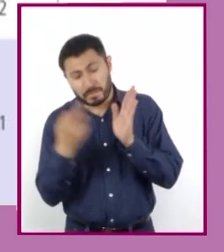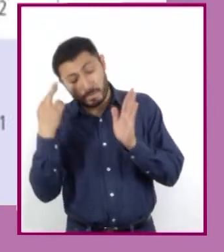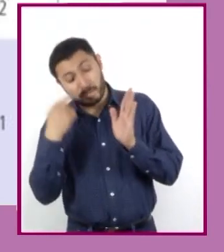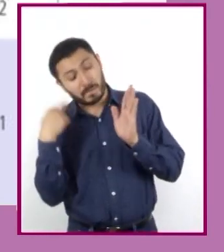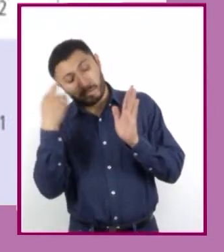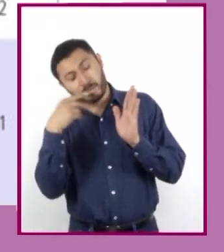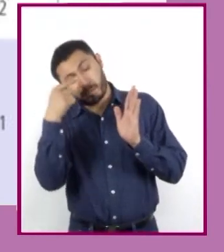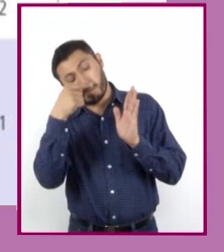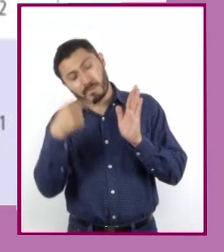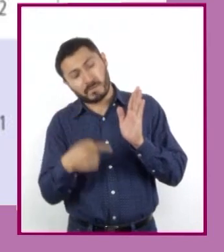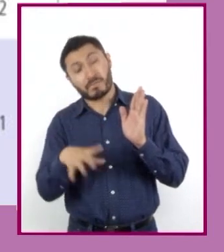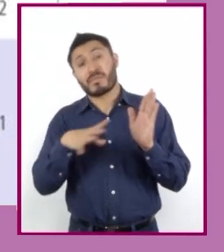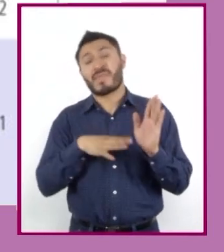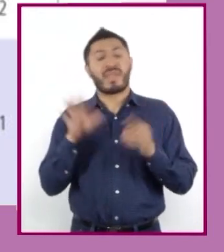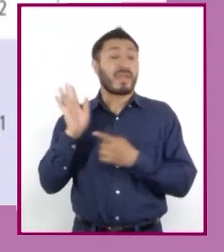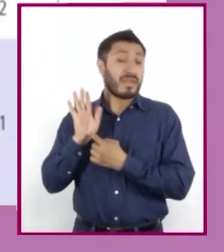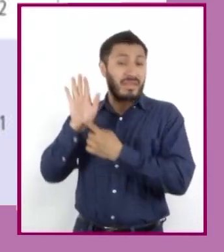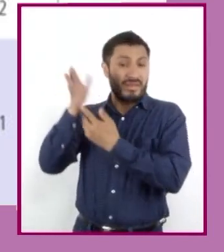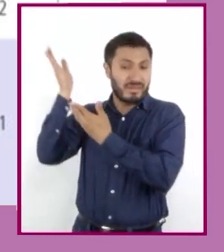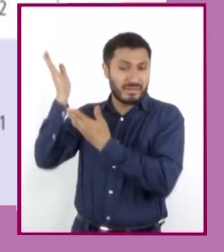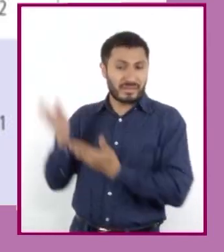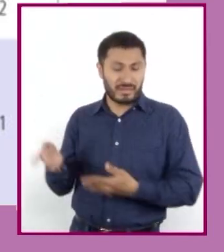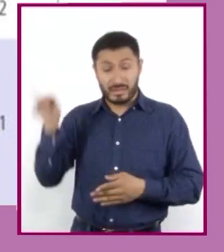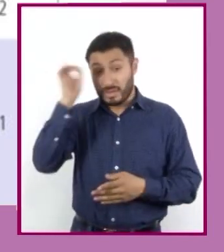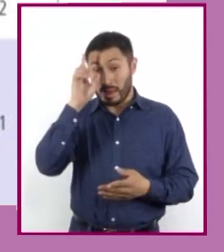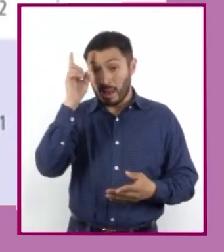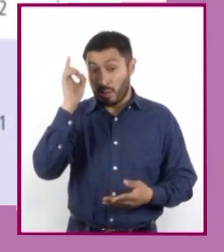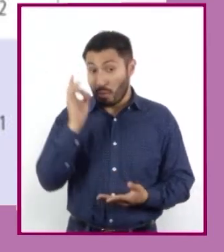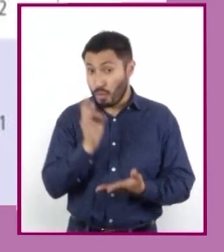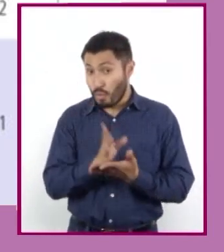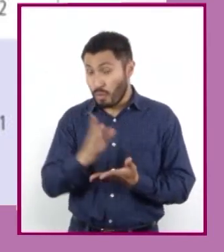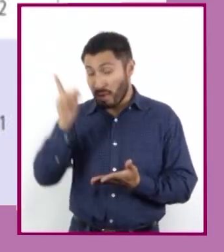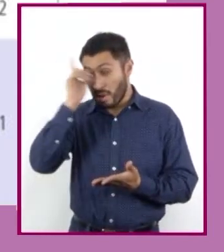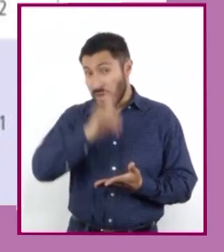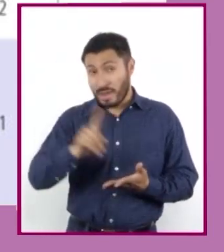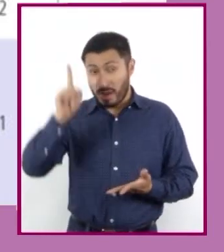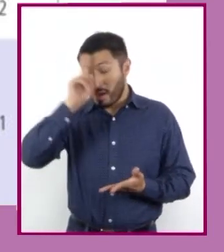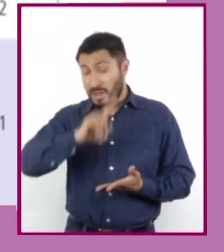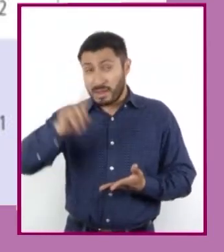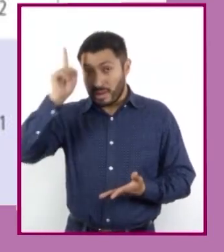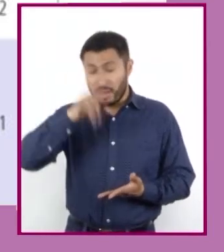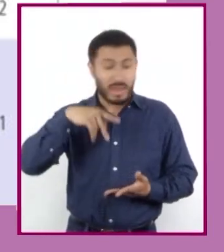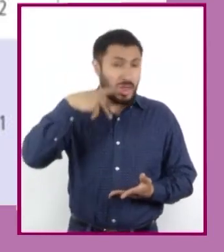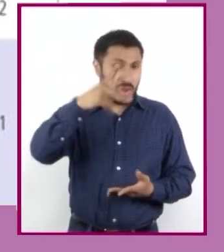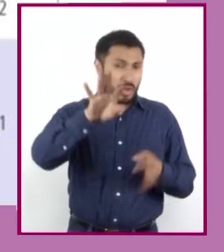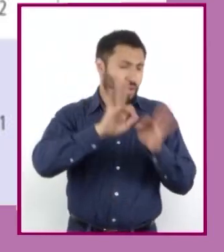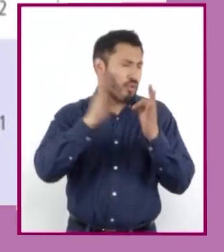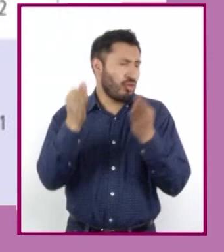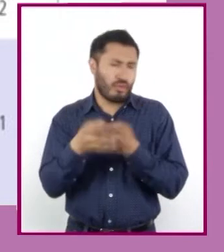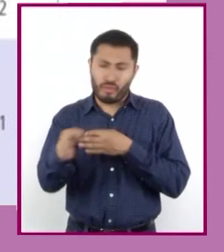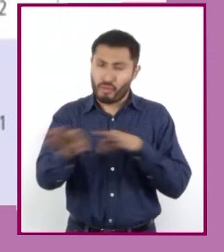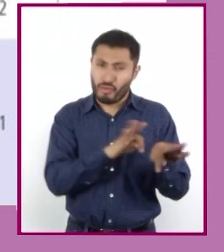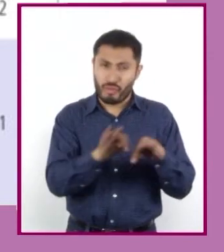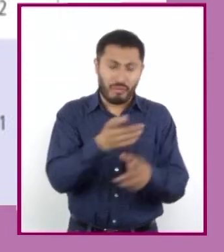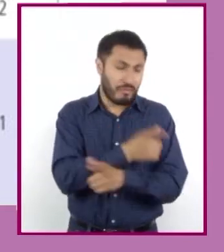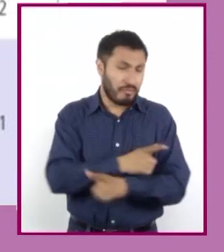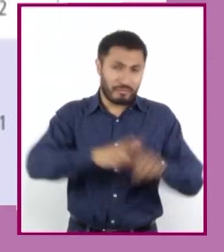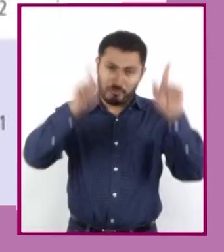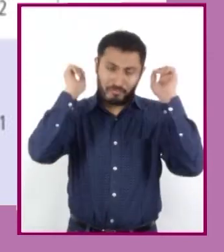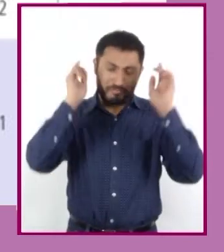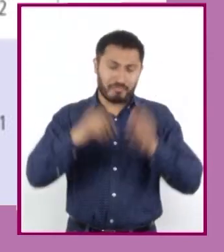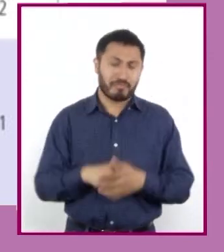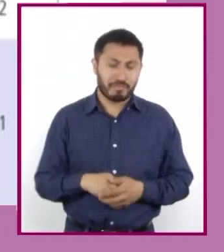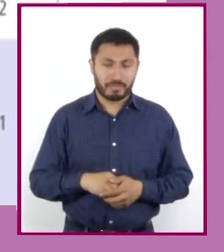ejemplo son sugerencias que pueden ser adaptadas a las dinámicas de su investigación.